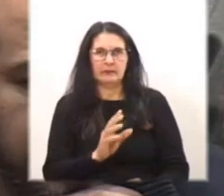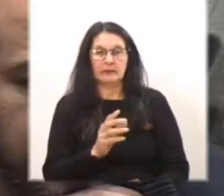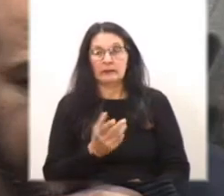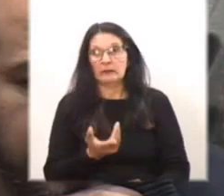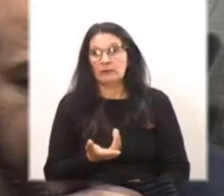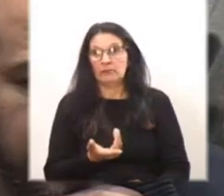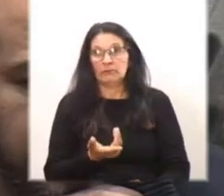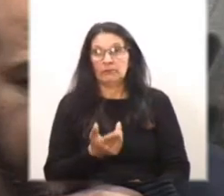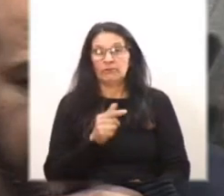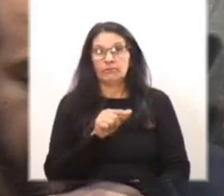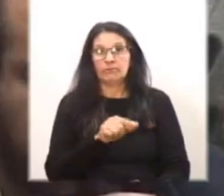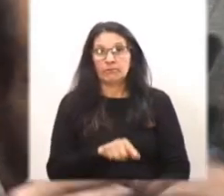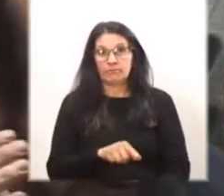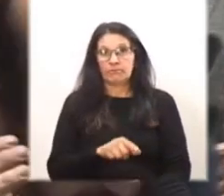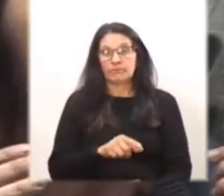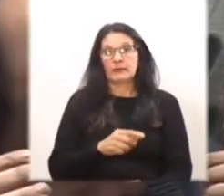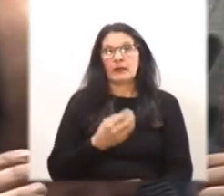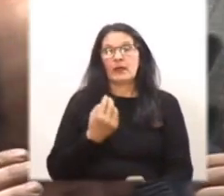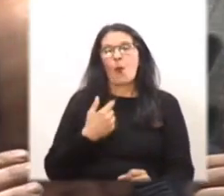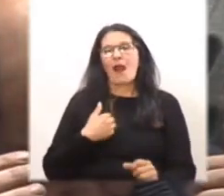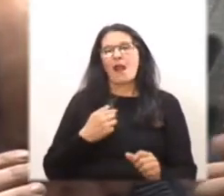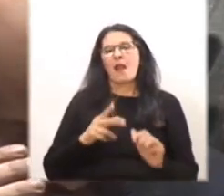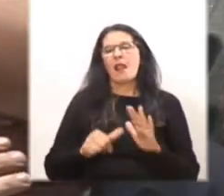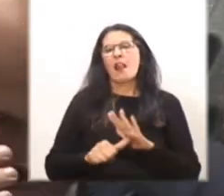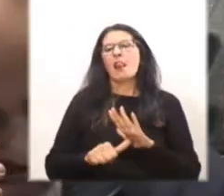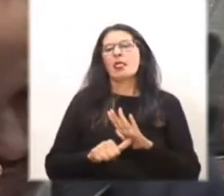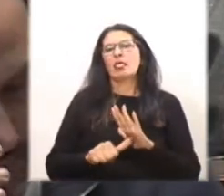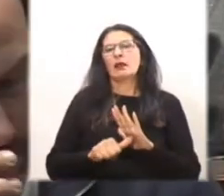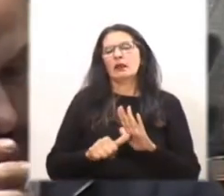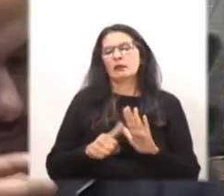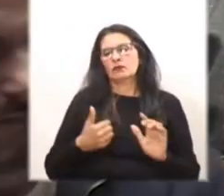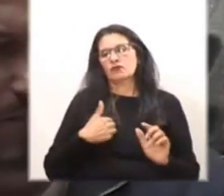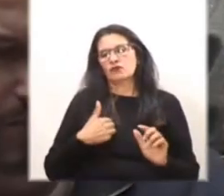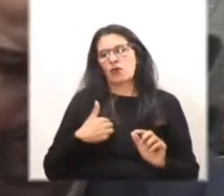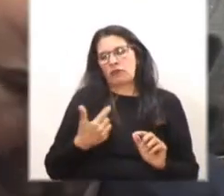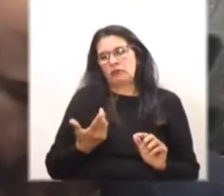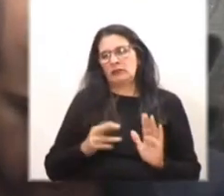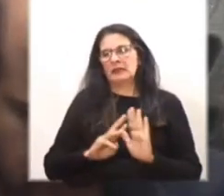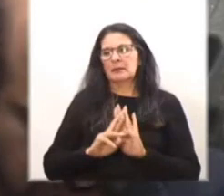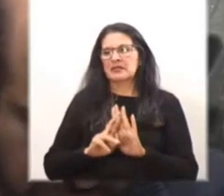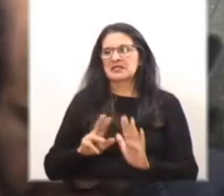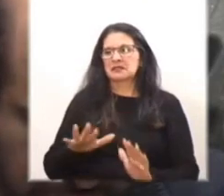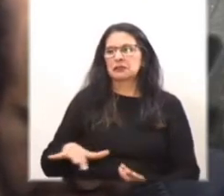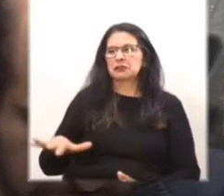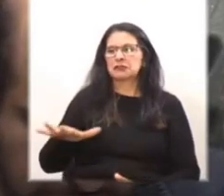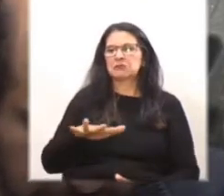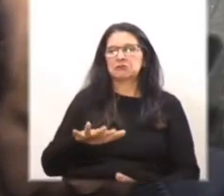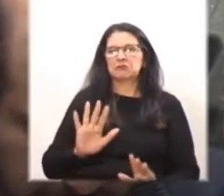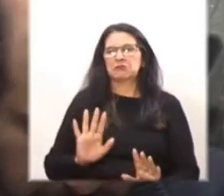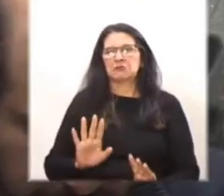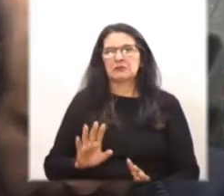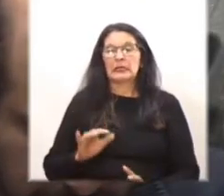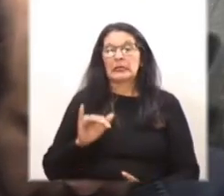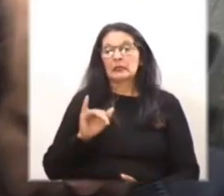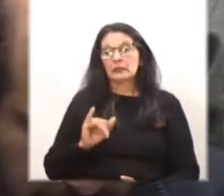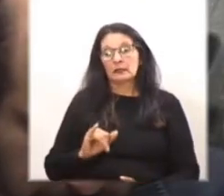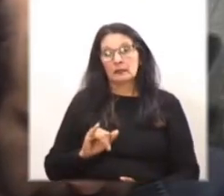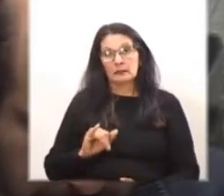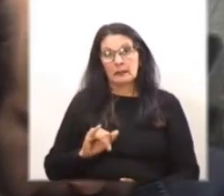obedece a liderazgos que se representan en el territorio. Y